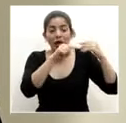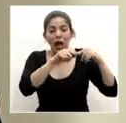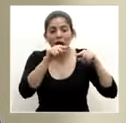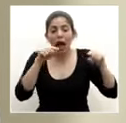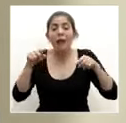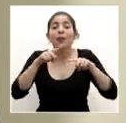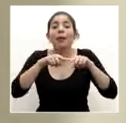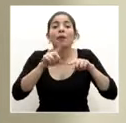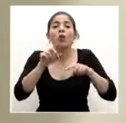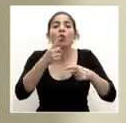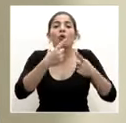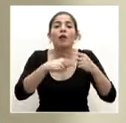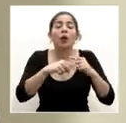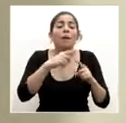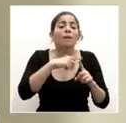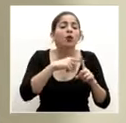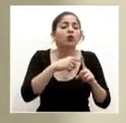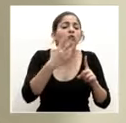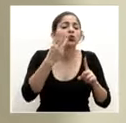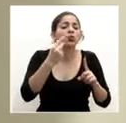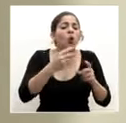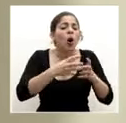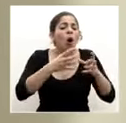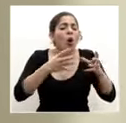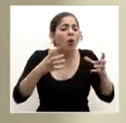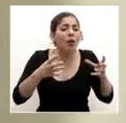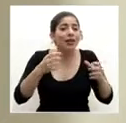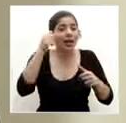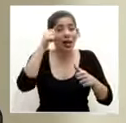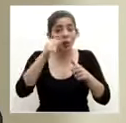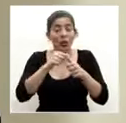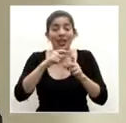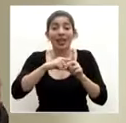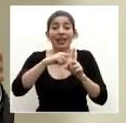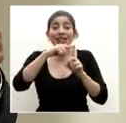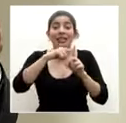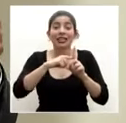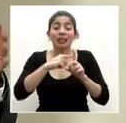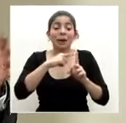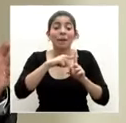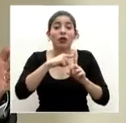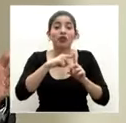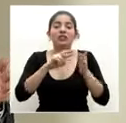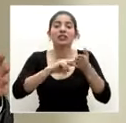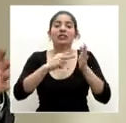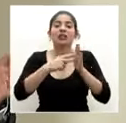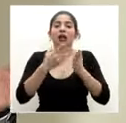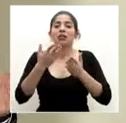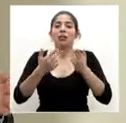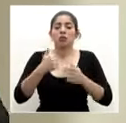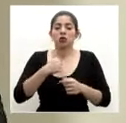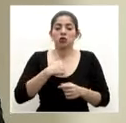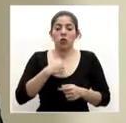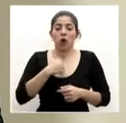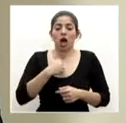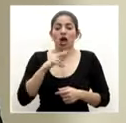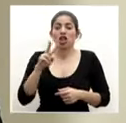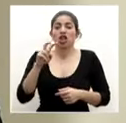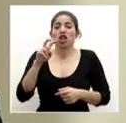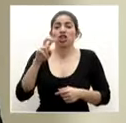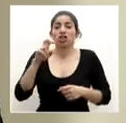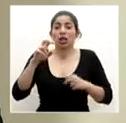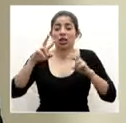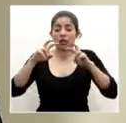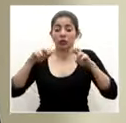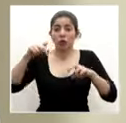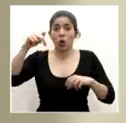el sentido del índice de positividad, que tanto se está aumentando, que recordemos que el índice de positividad es, yo puedo tener 200 pruebas hechas